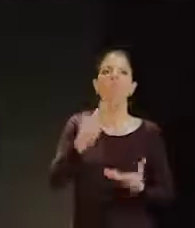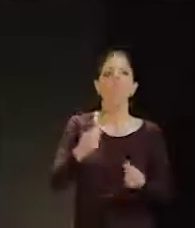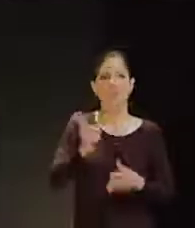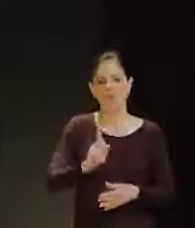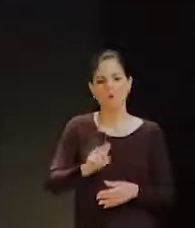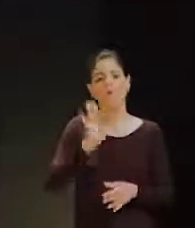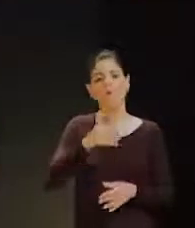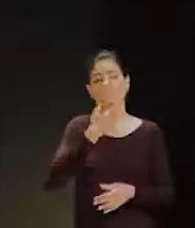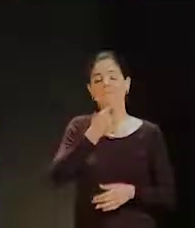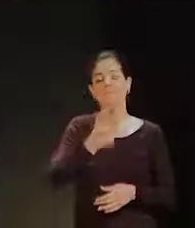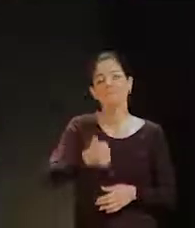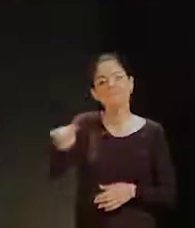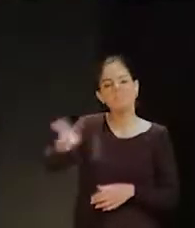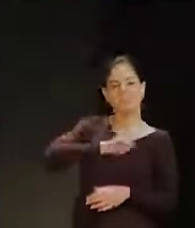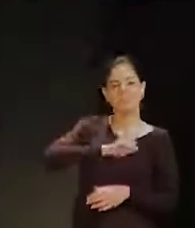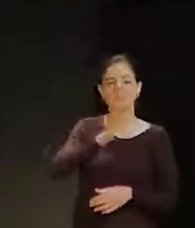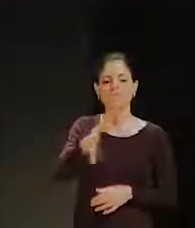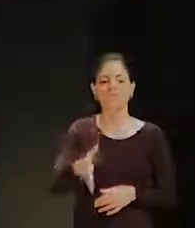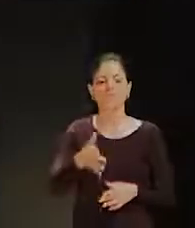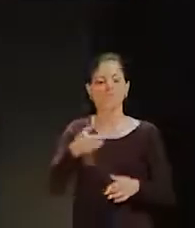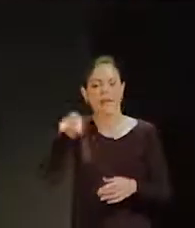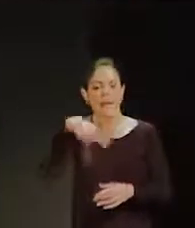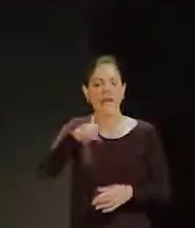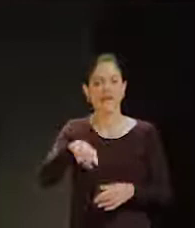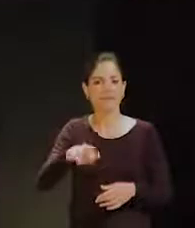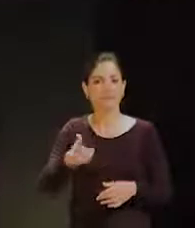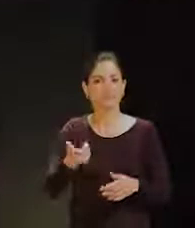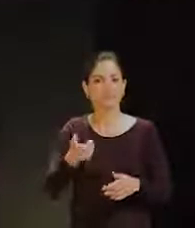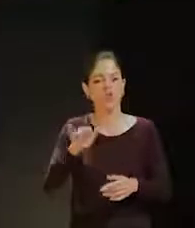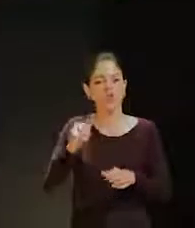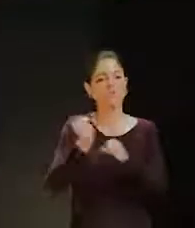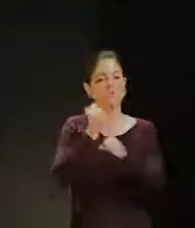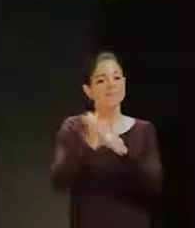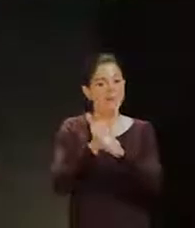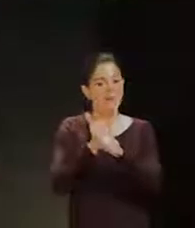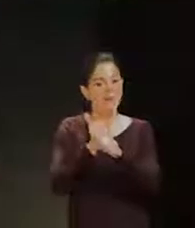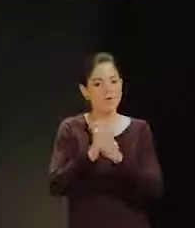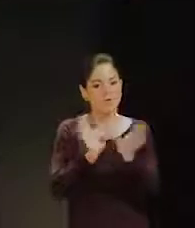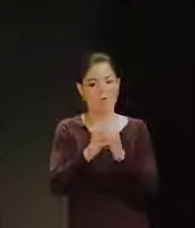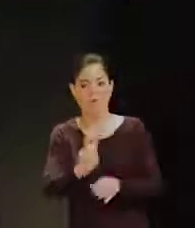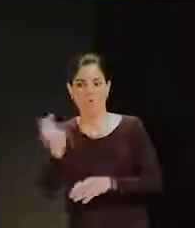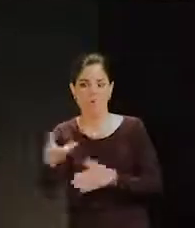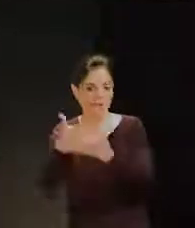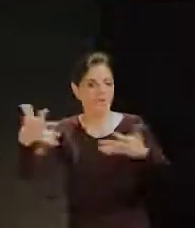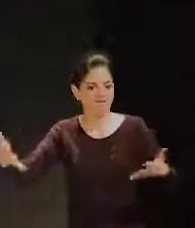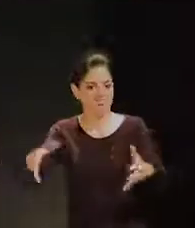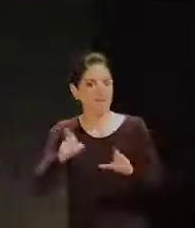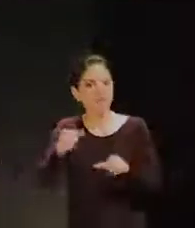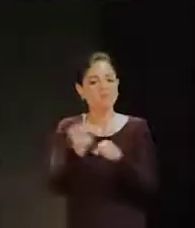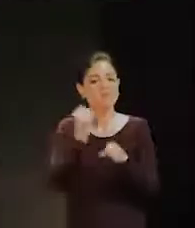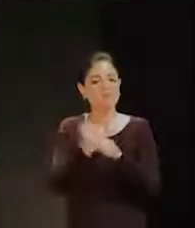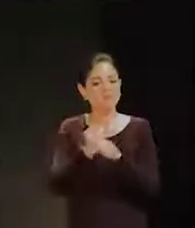pero más fácil que para mí porque ellos, no sé, tengan un trabajo en una otra compañía grande, un